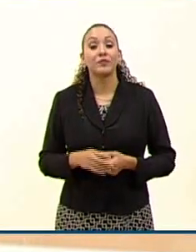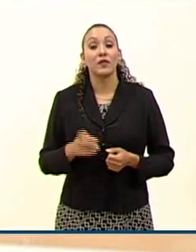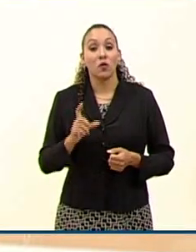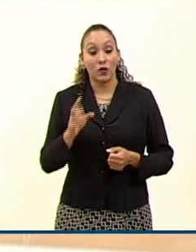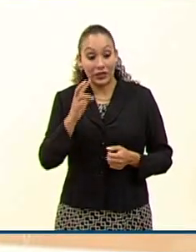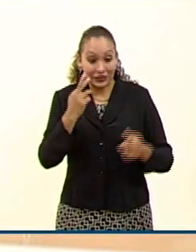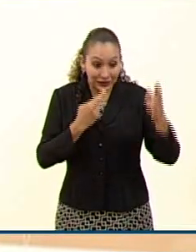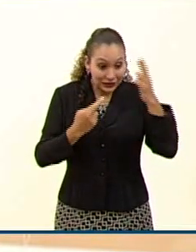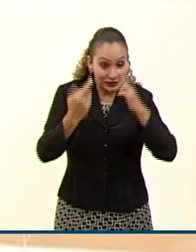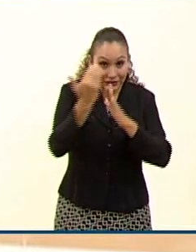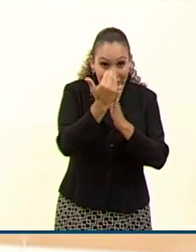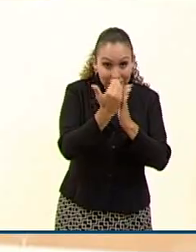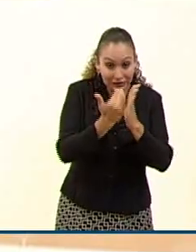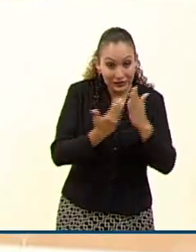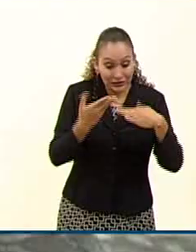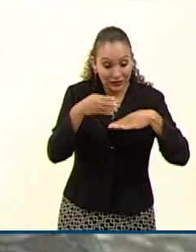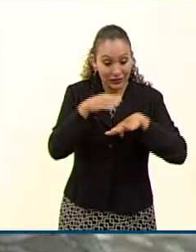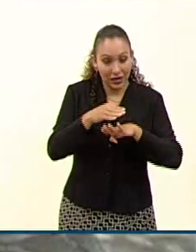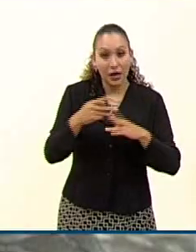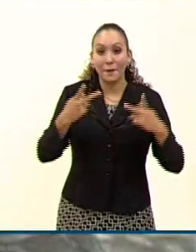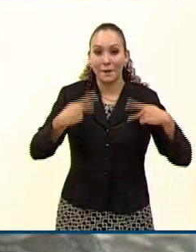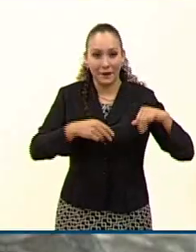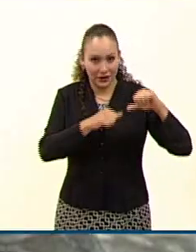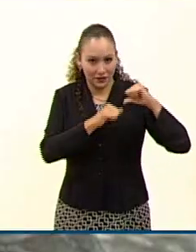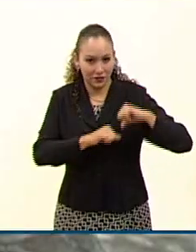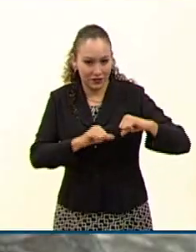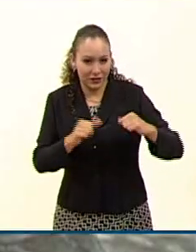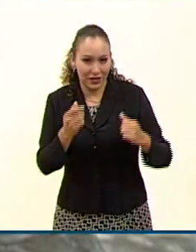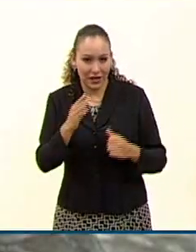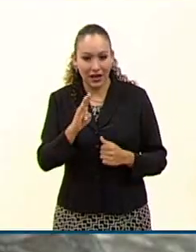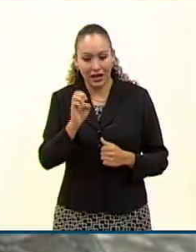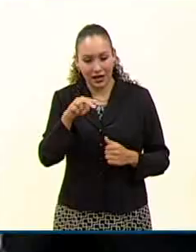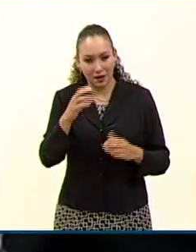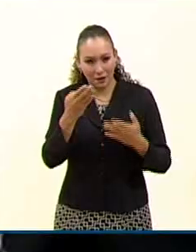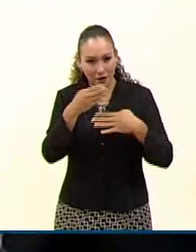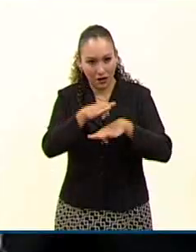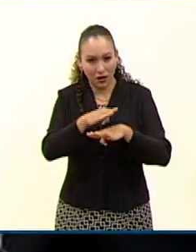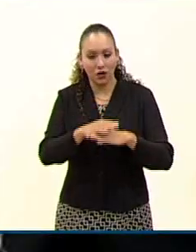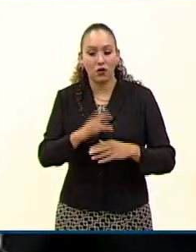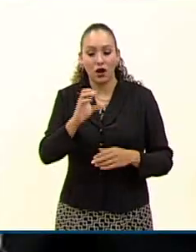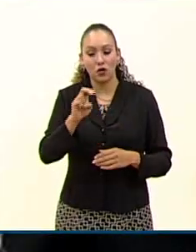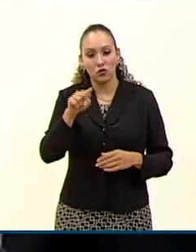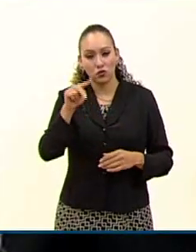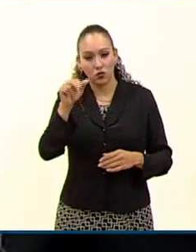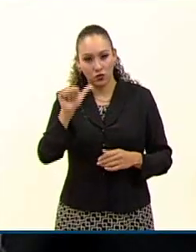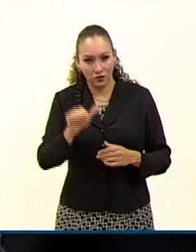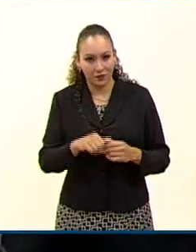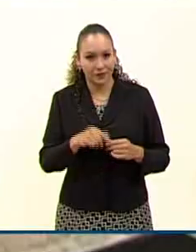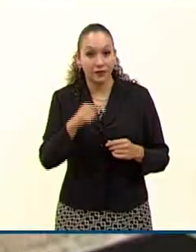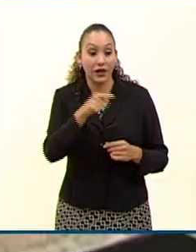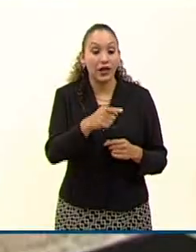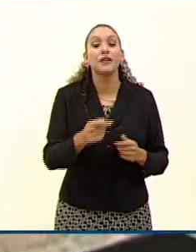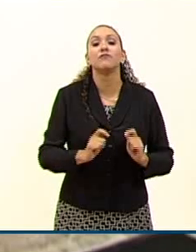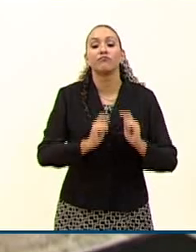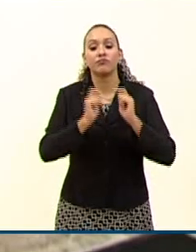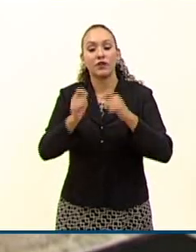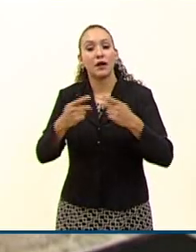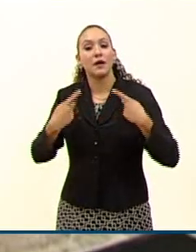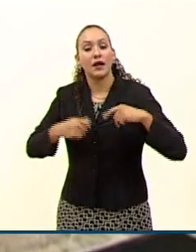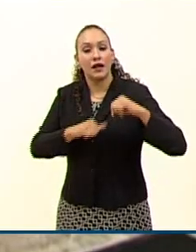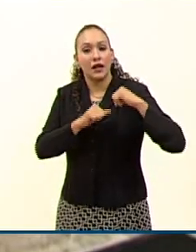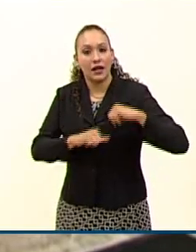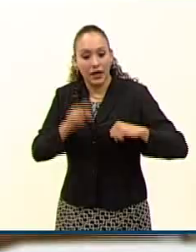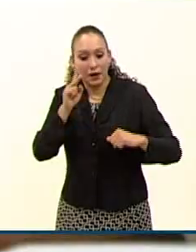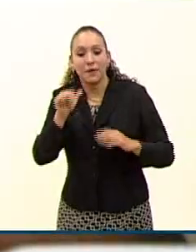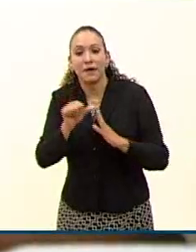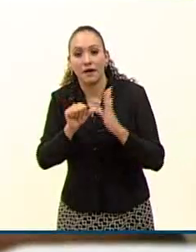pudieran ocasionar en la esfera jurídica de los titulares de las cuentas bancarias no es equiparable a los de autoridad a que alude el mencionado